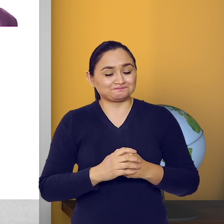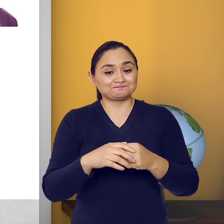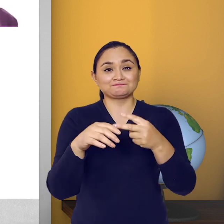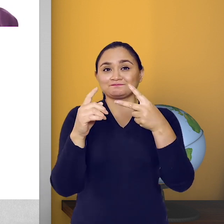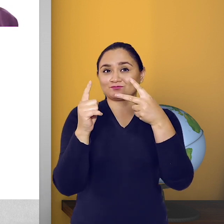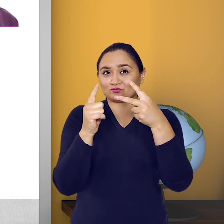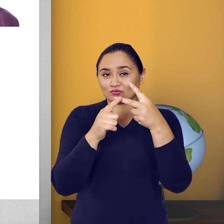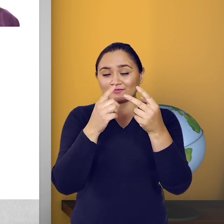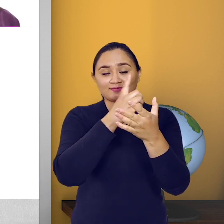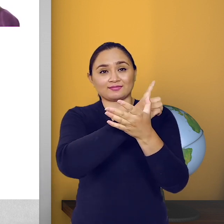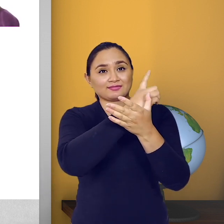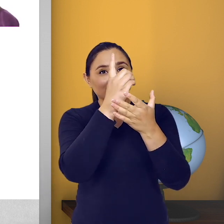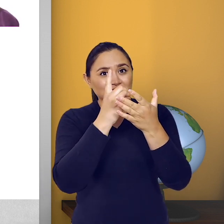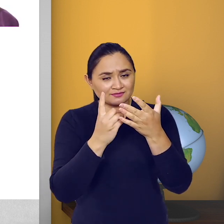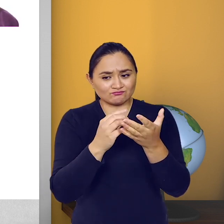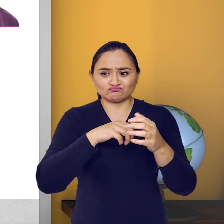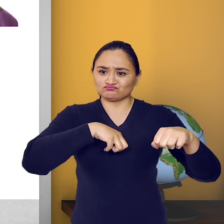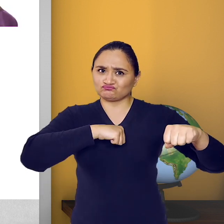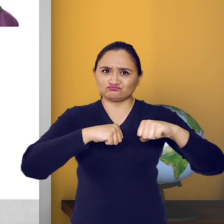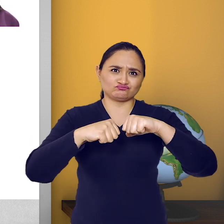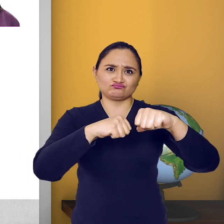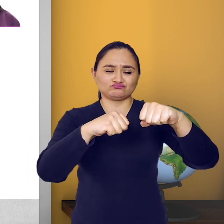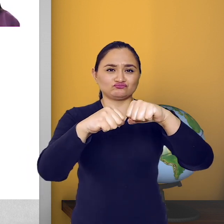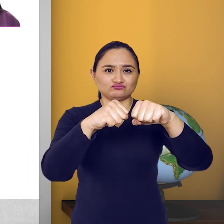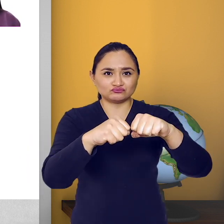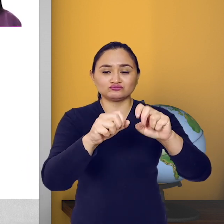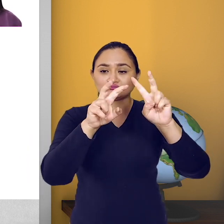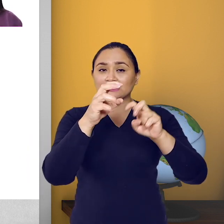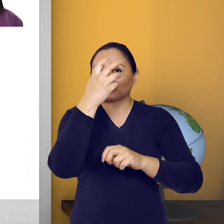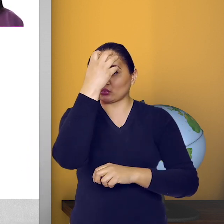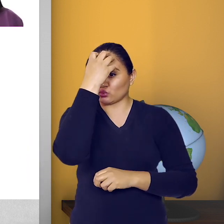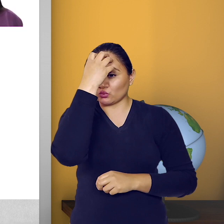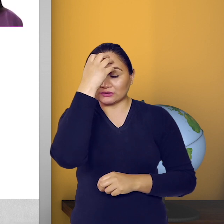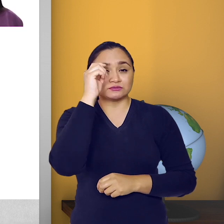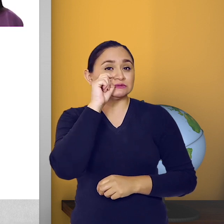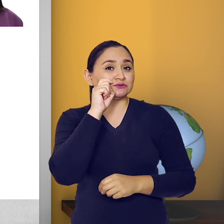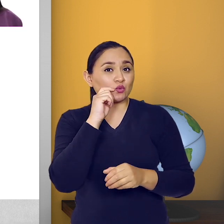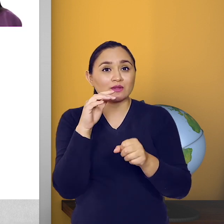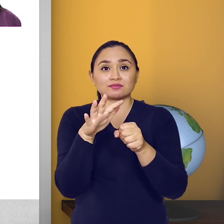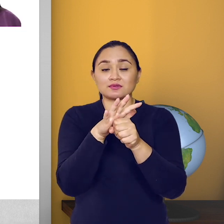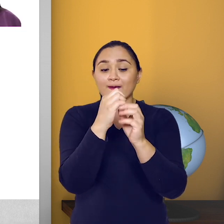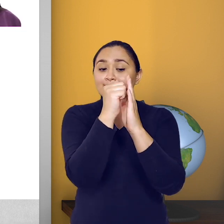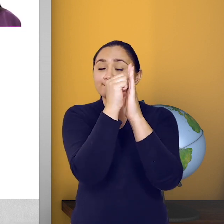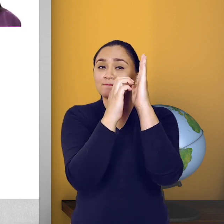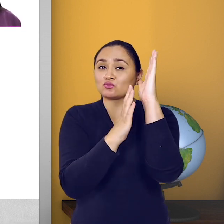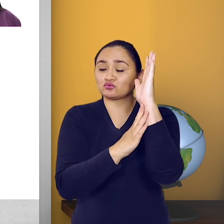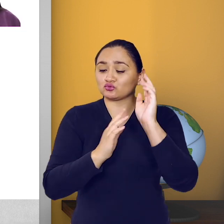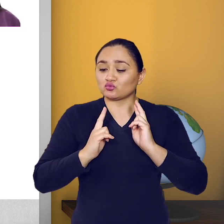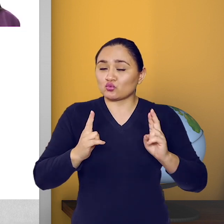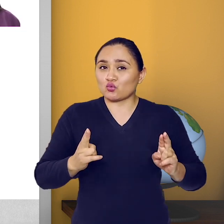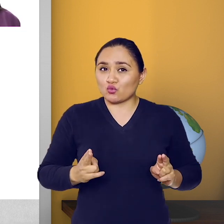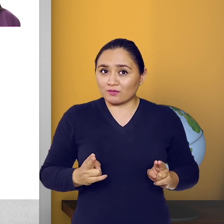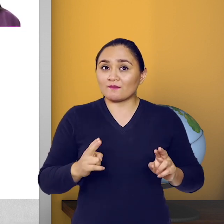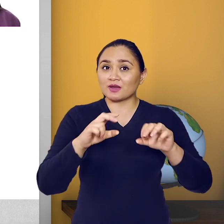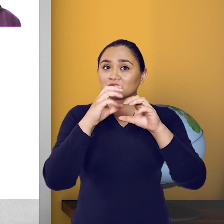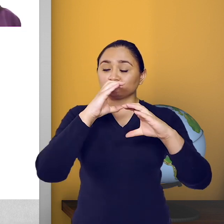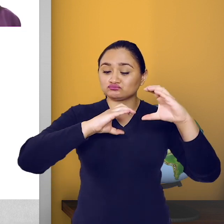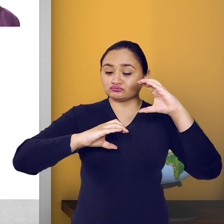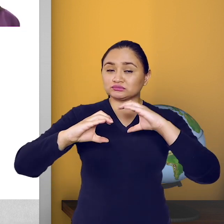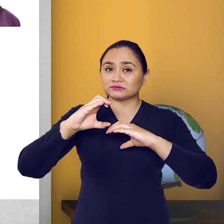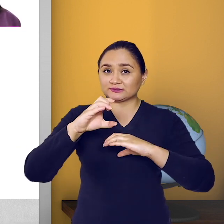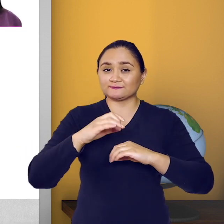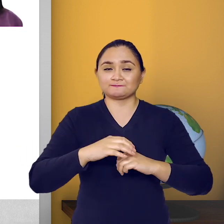ejecutar transversalmente la educación sexual integral en los proyectos humanísticos y